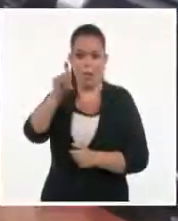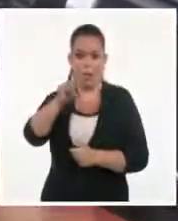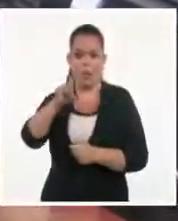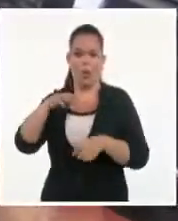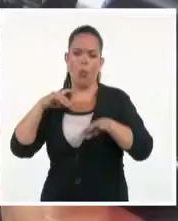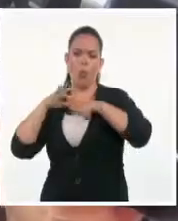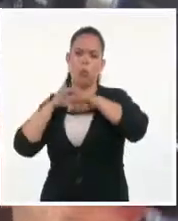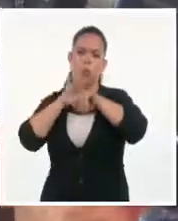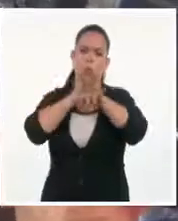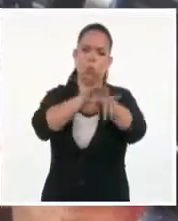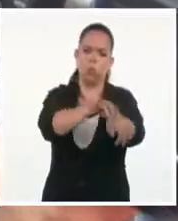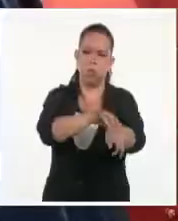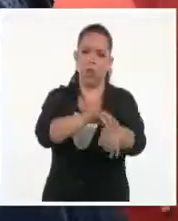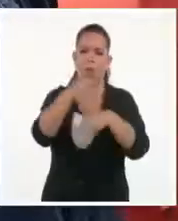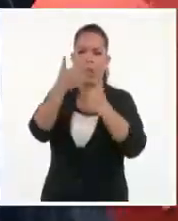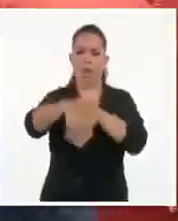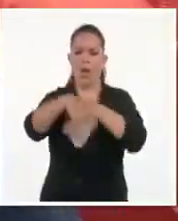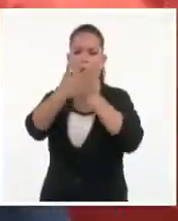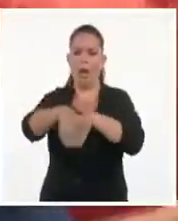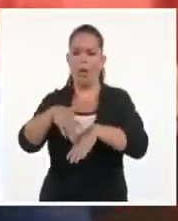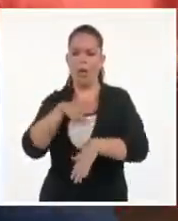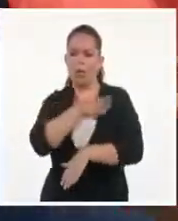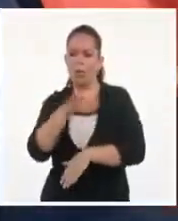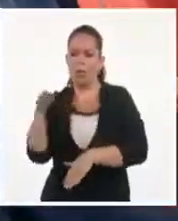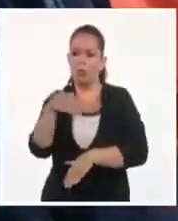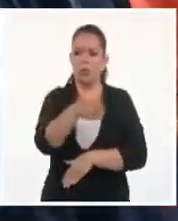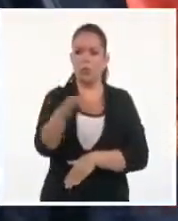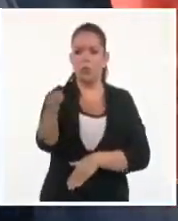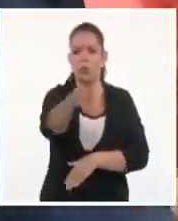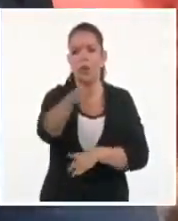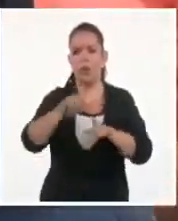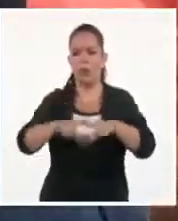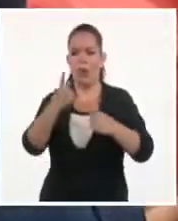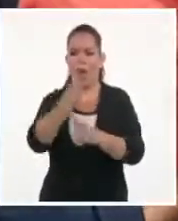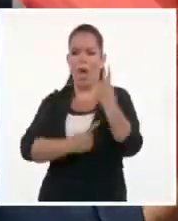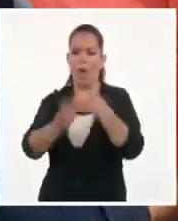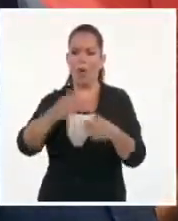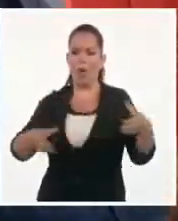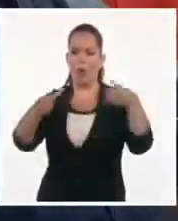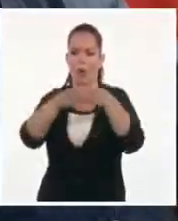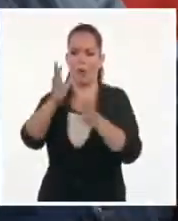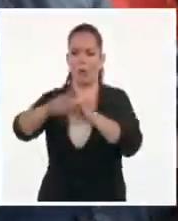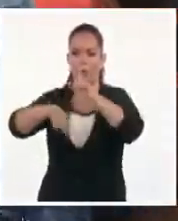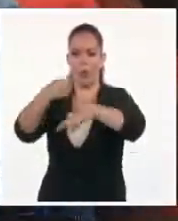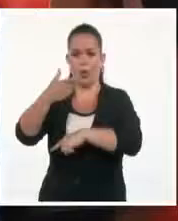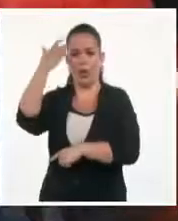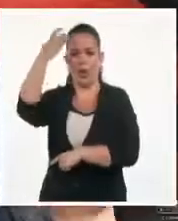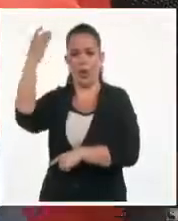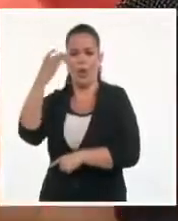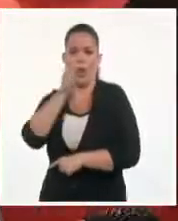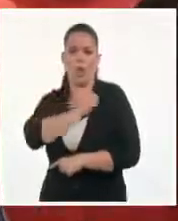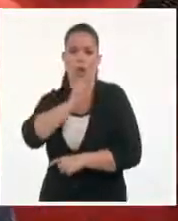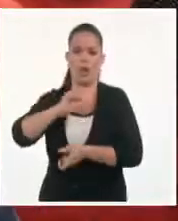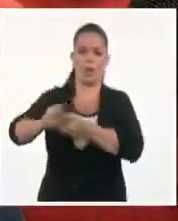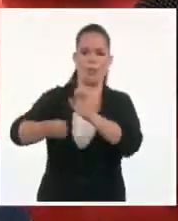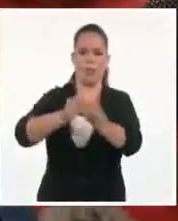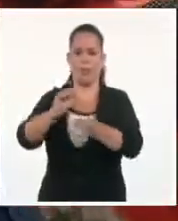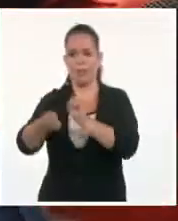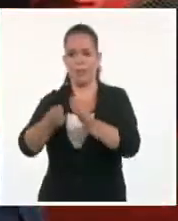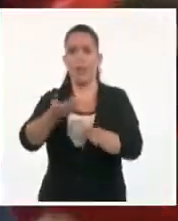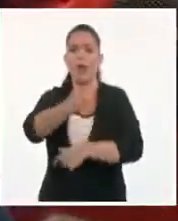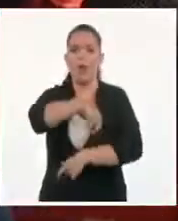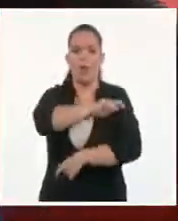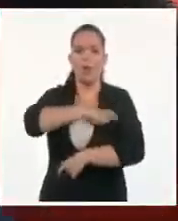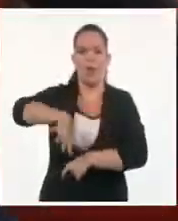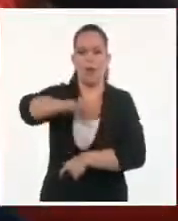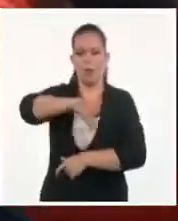las acciones provocativas de grupos contrarrevolucionarios que intentan confundir a la población con temas complejos que vive hoy